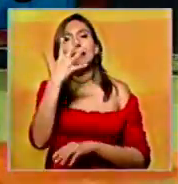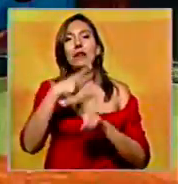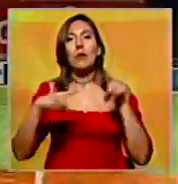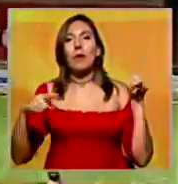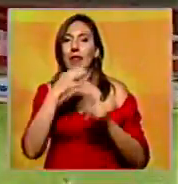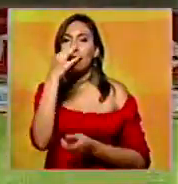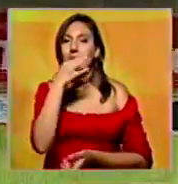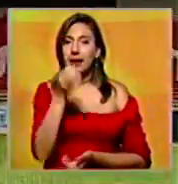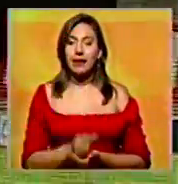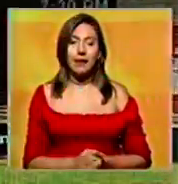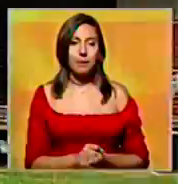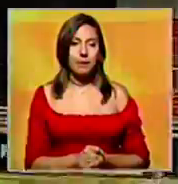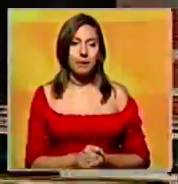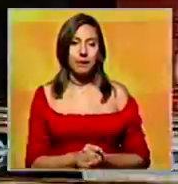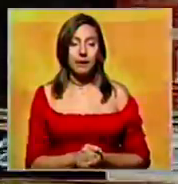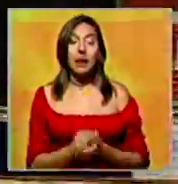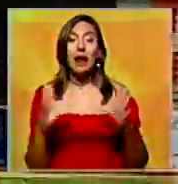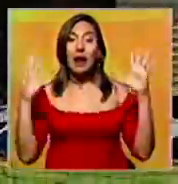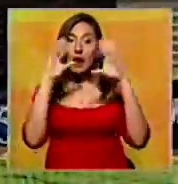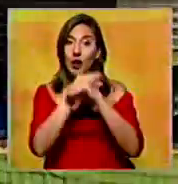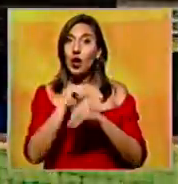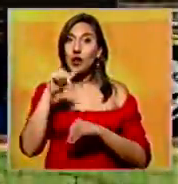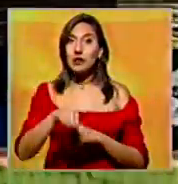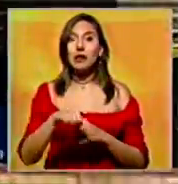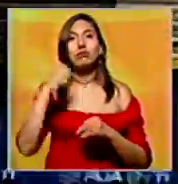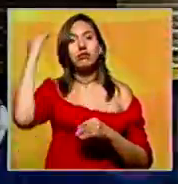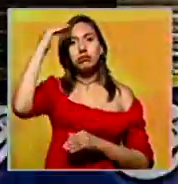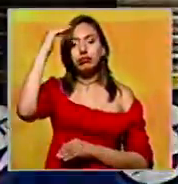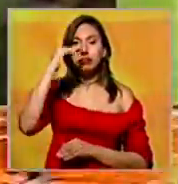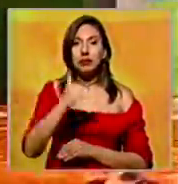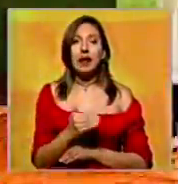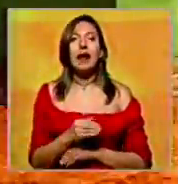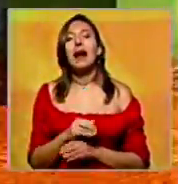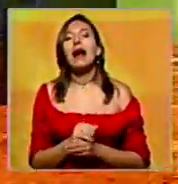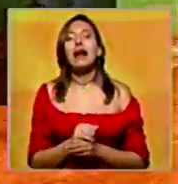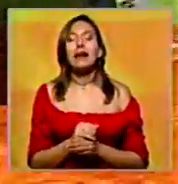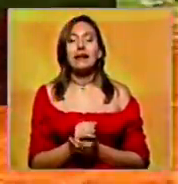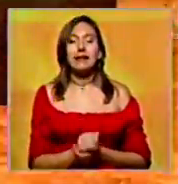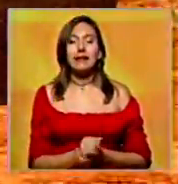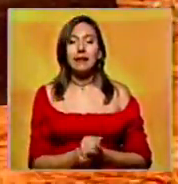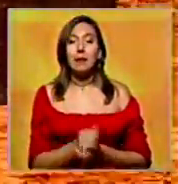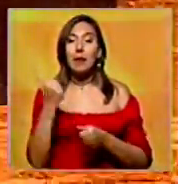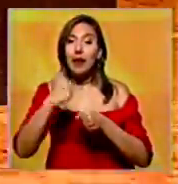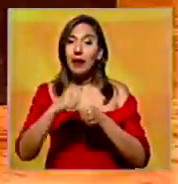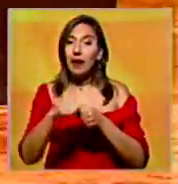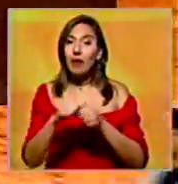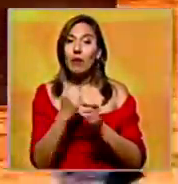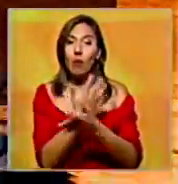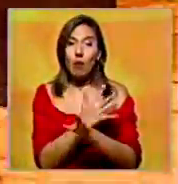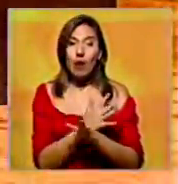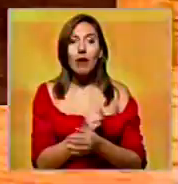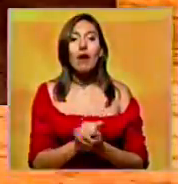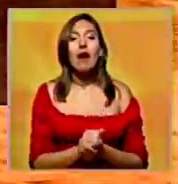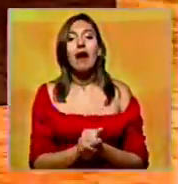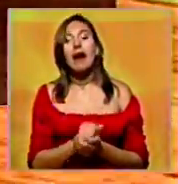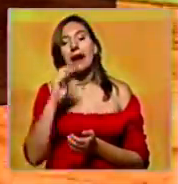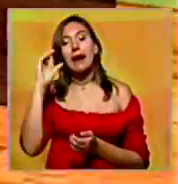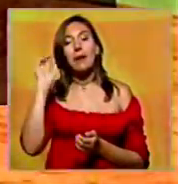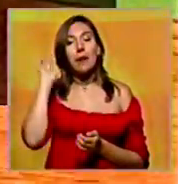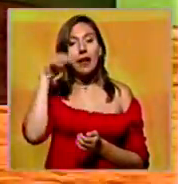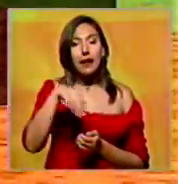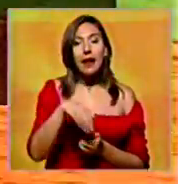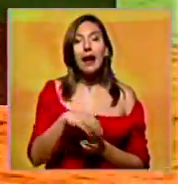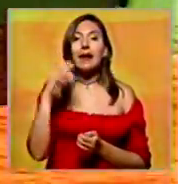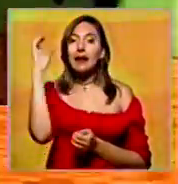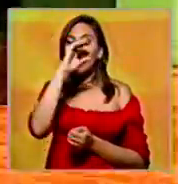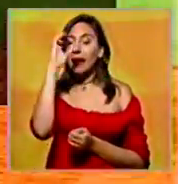esta jornada, en la noche, Navegantes y Águilas repiten en Maracaibo. Los Leones se visitan a los Tiburones acá en Caracas y Caribes a